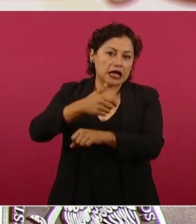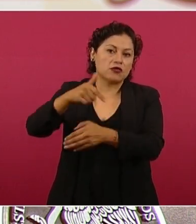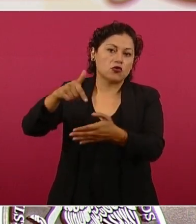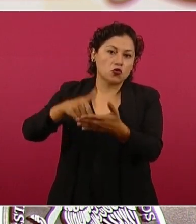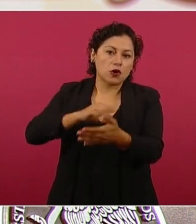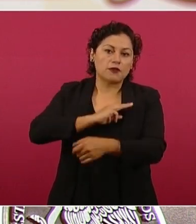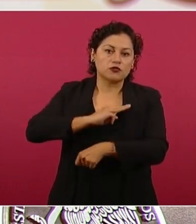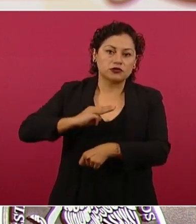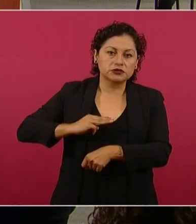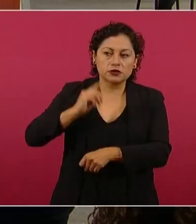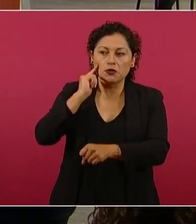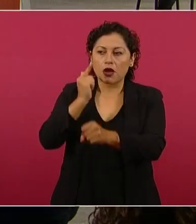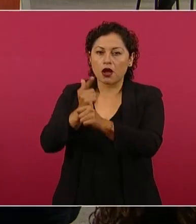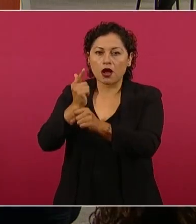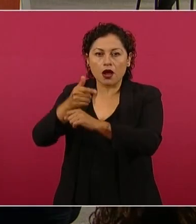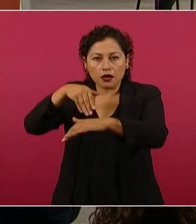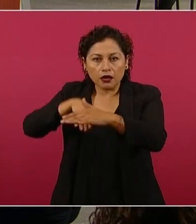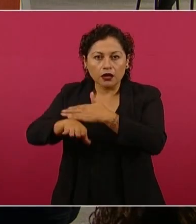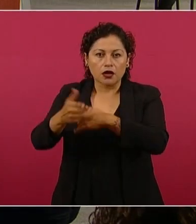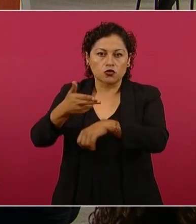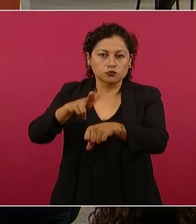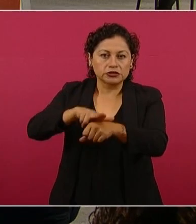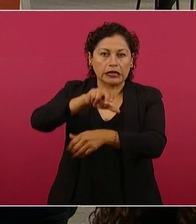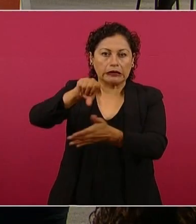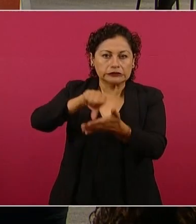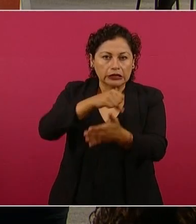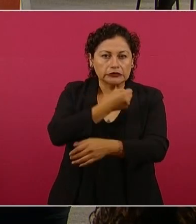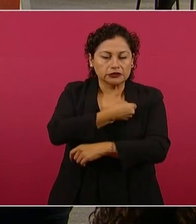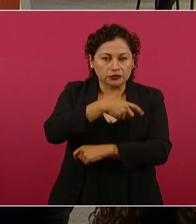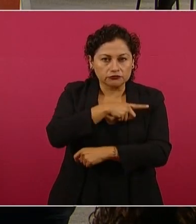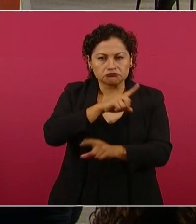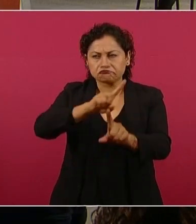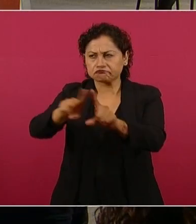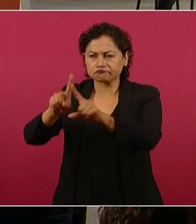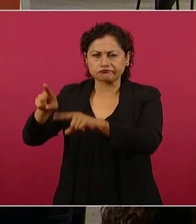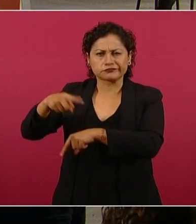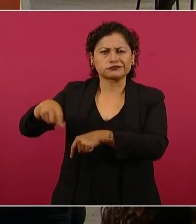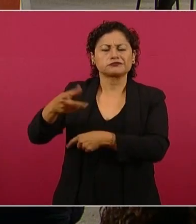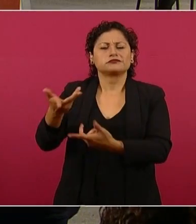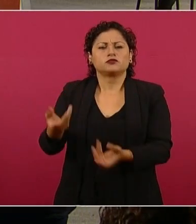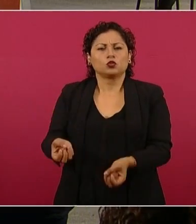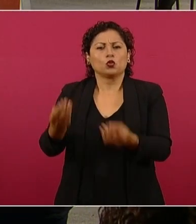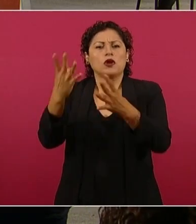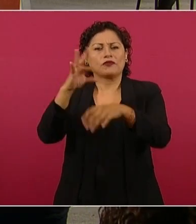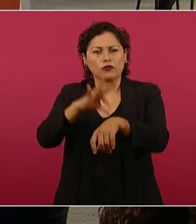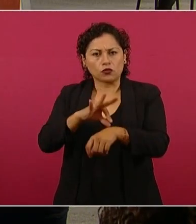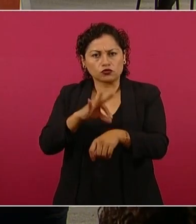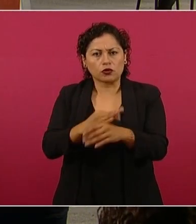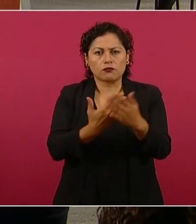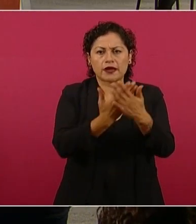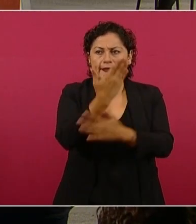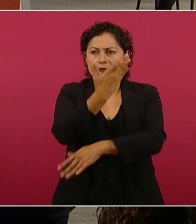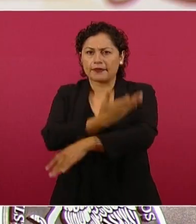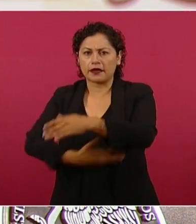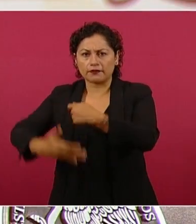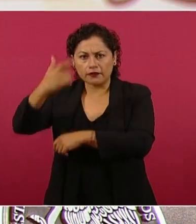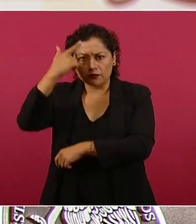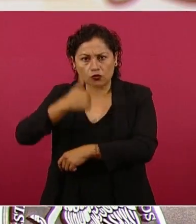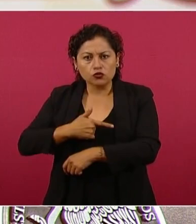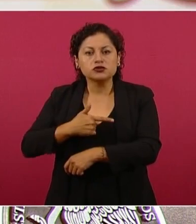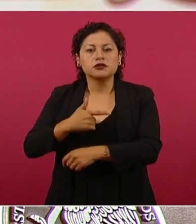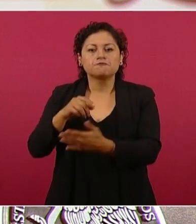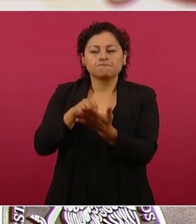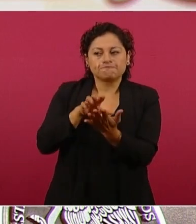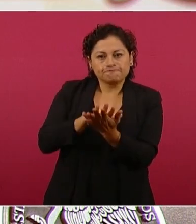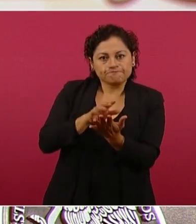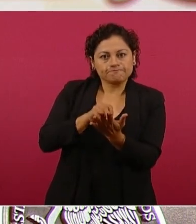los centros de salud, cómo están los hospitales, la presencia de los médicos en todos los turnos de atención. Y a partir